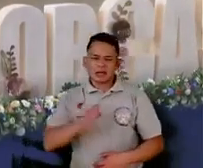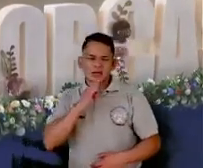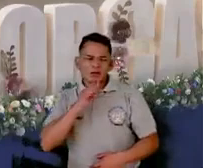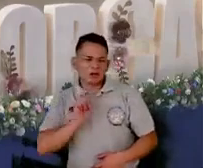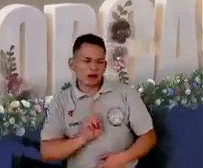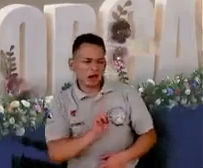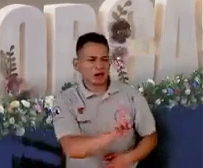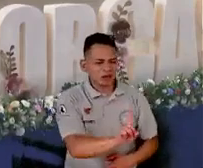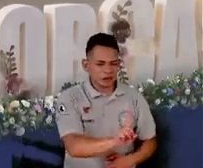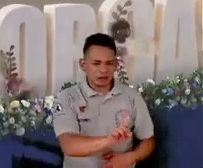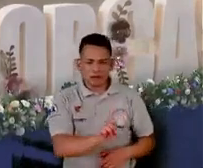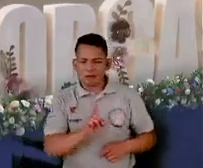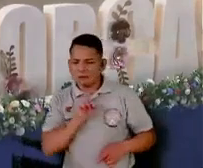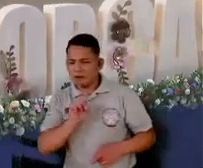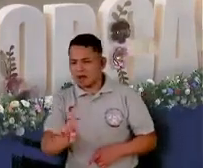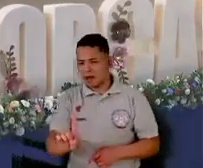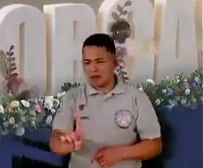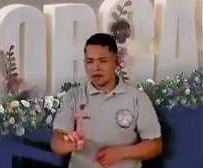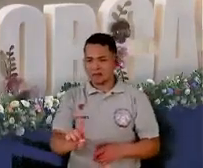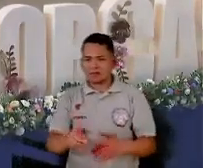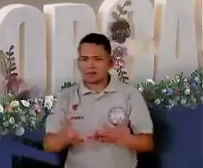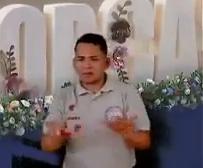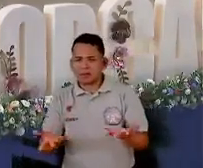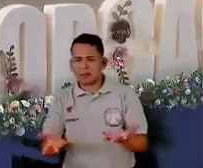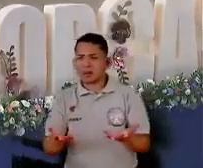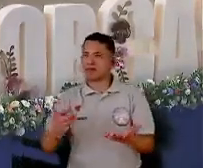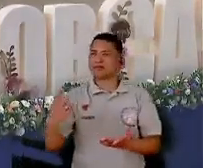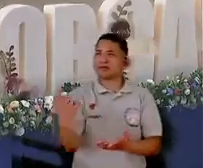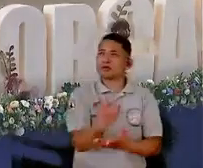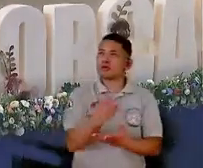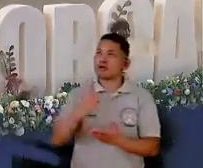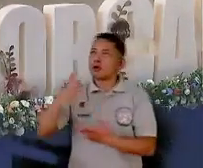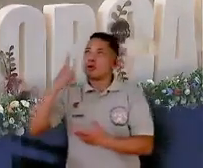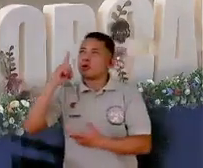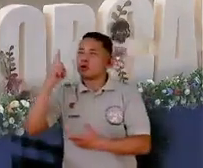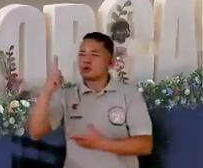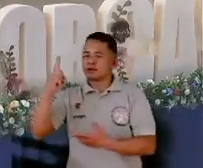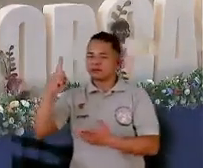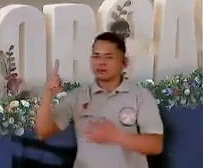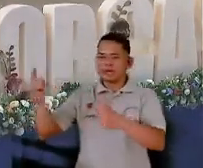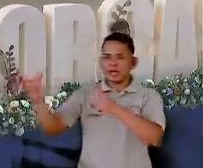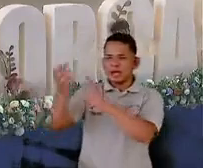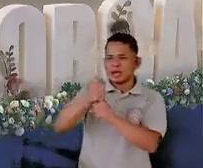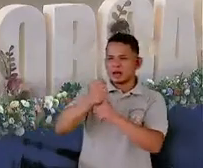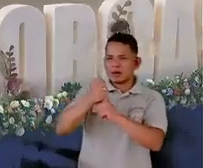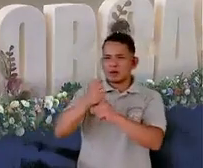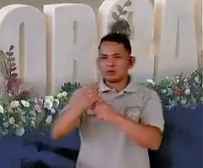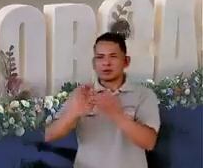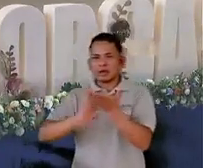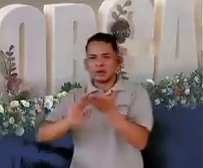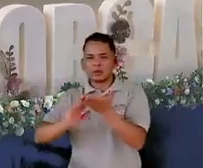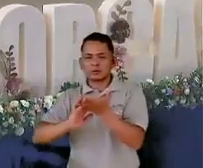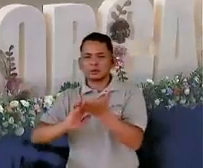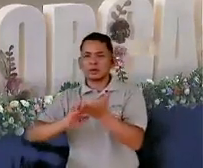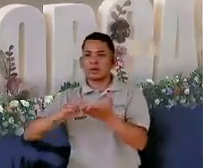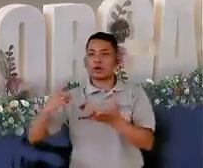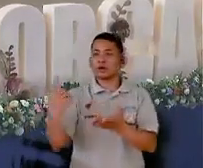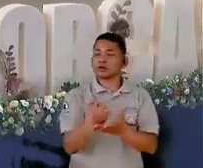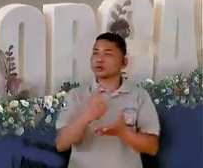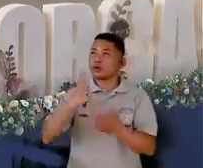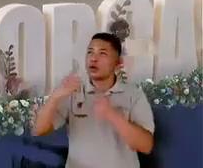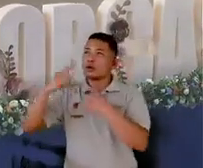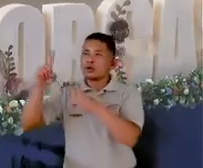quién iremos, Señor? ¿A quién iremos? Si solo en ti está la solución. Si solo en ti, Señor, está